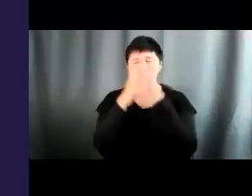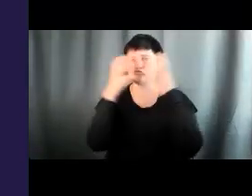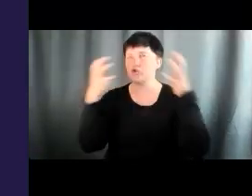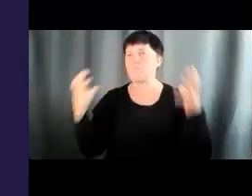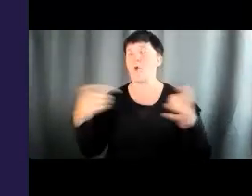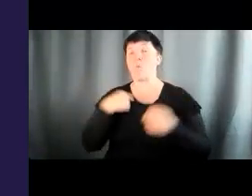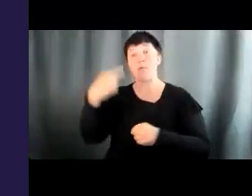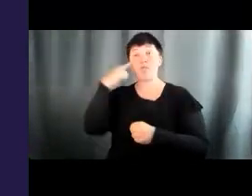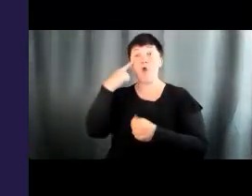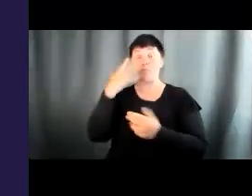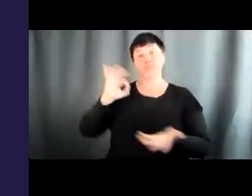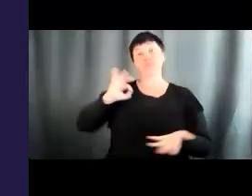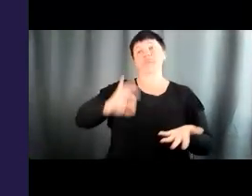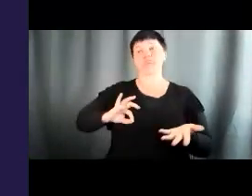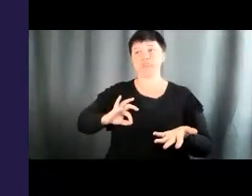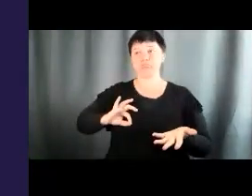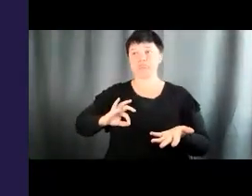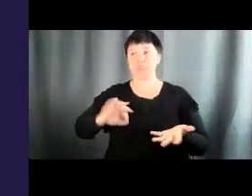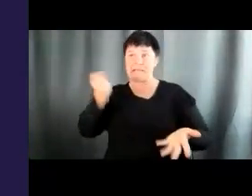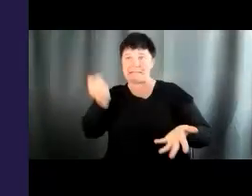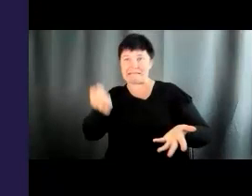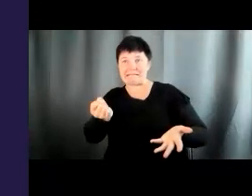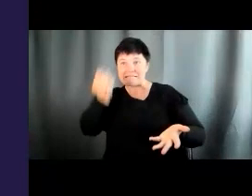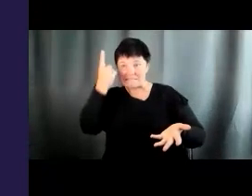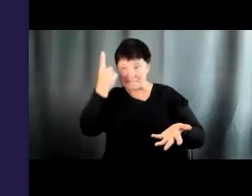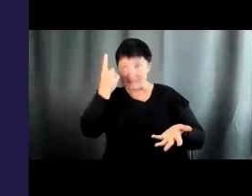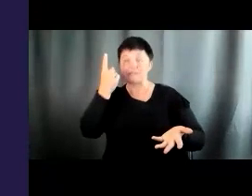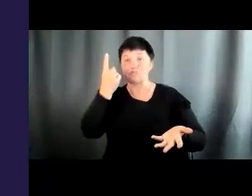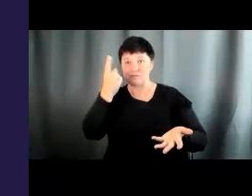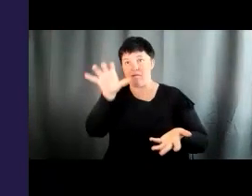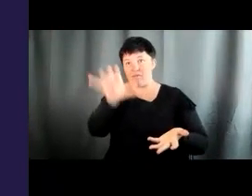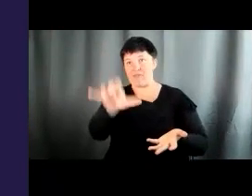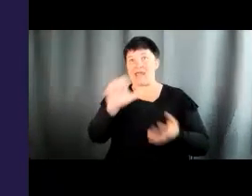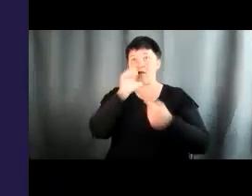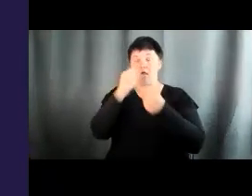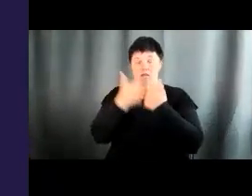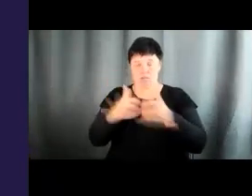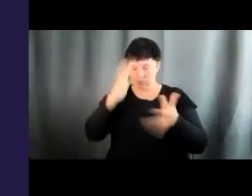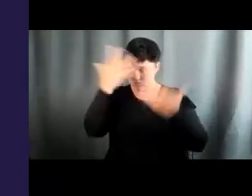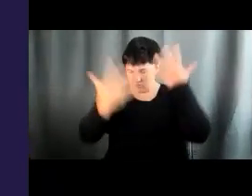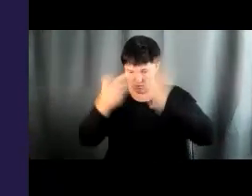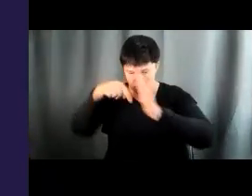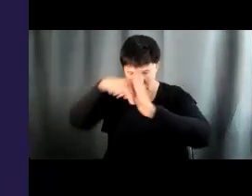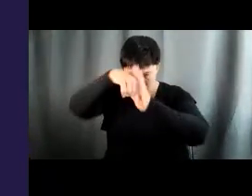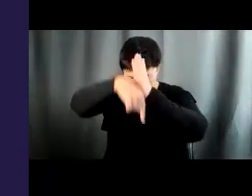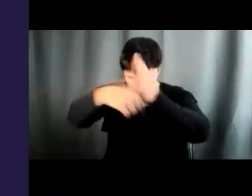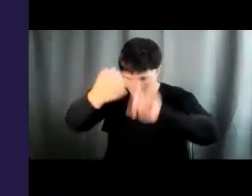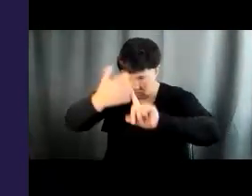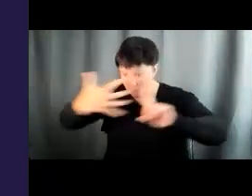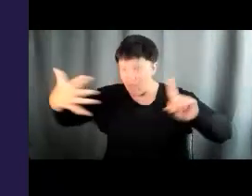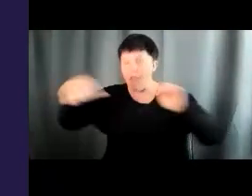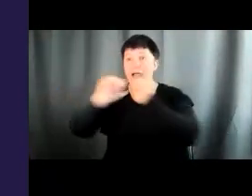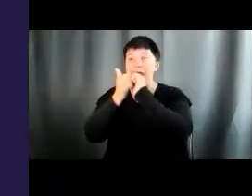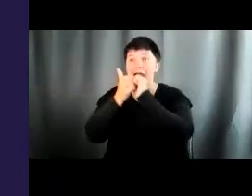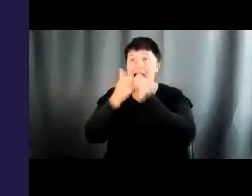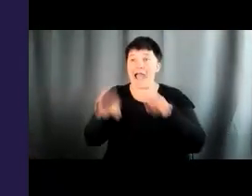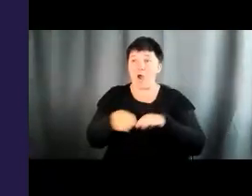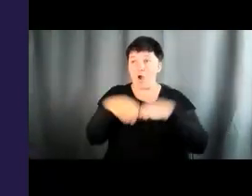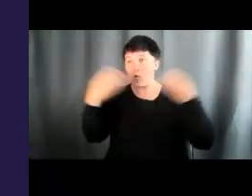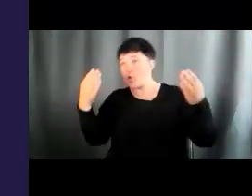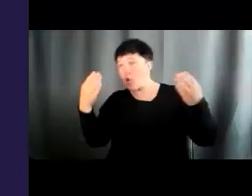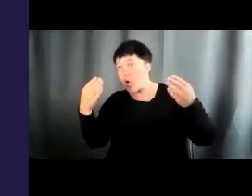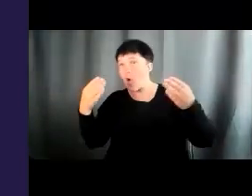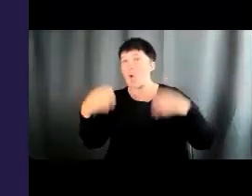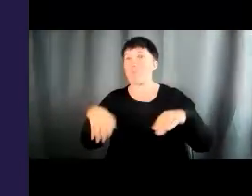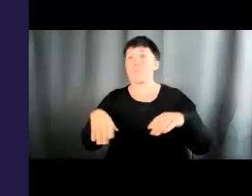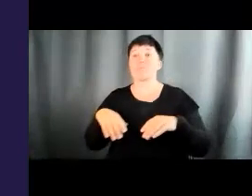sería útil simplemente poder captarlos y no perdernos en los detalles de cómo abrirlos en un entorno GIS que tan agregado está.